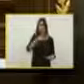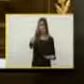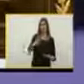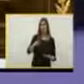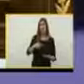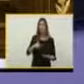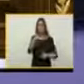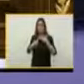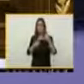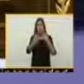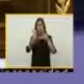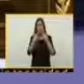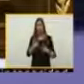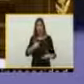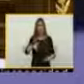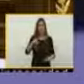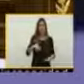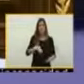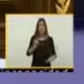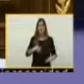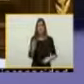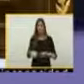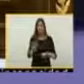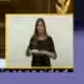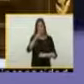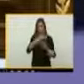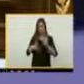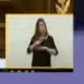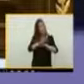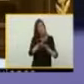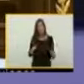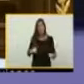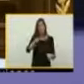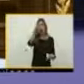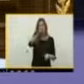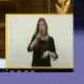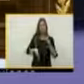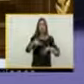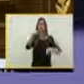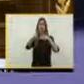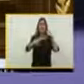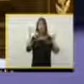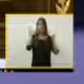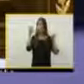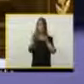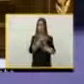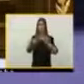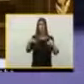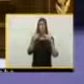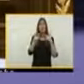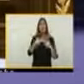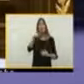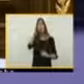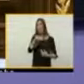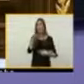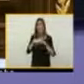organizacións ecoloxistas, etc., eso pode pensar. Claro. Bueno, eu creo que pode habelo. E hai unha terceira posibilidad, que un non há desvoto, é a última, 5%,